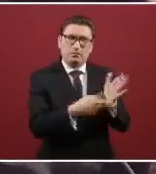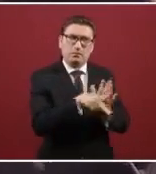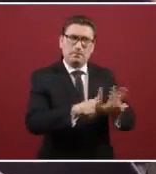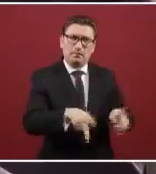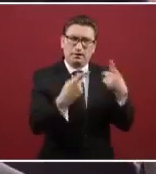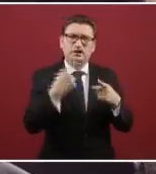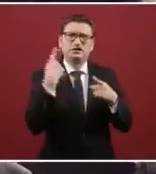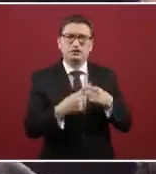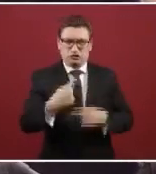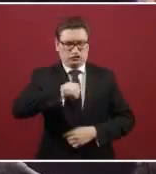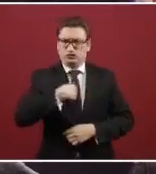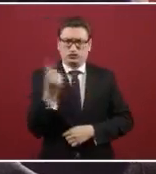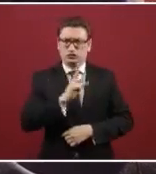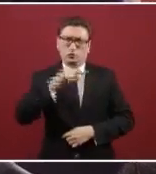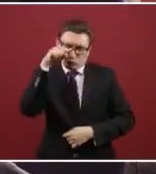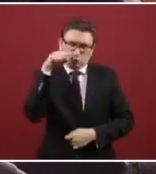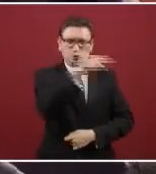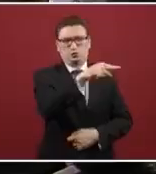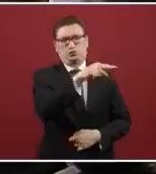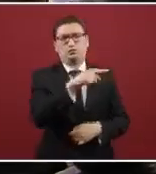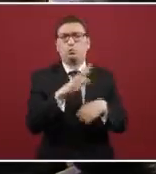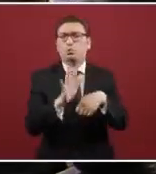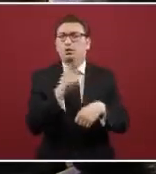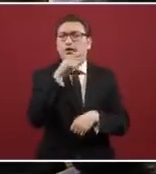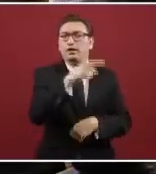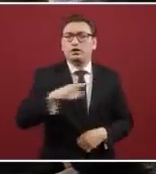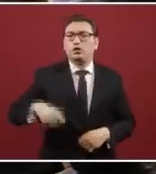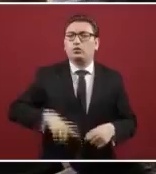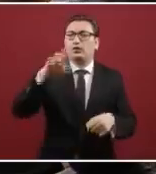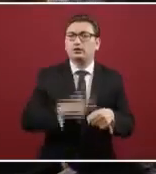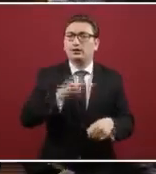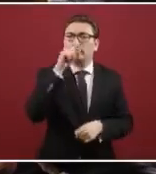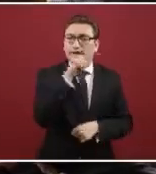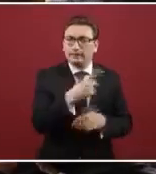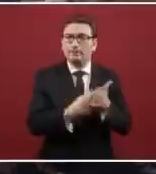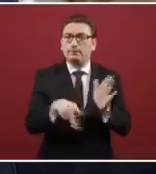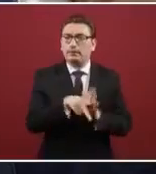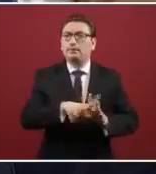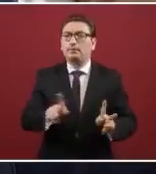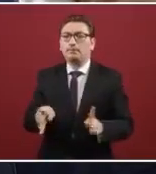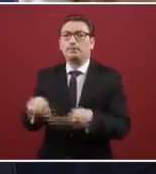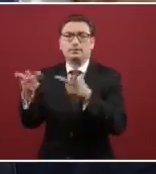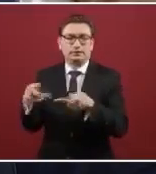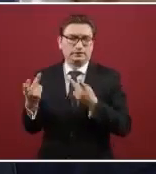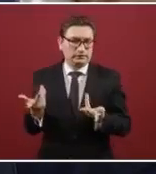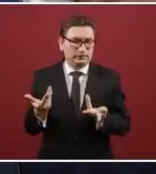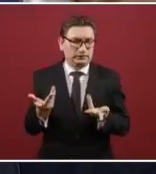plazas era él, porque cuando fue gobernador vendió la plaza de